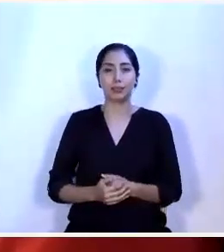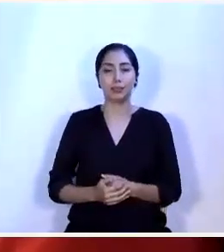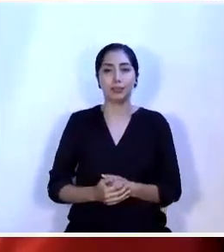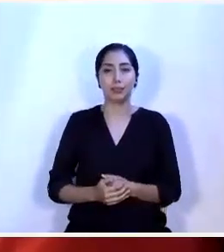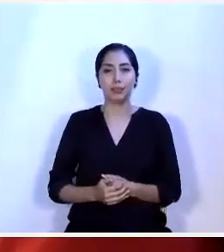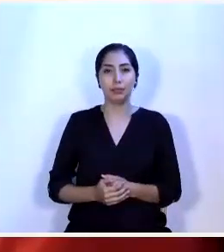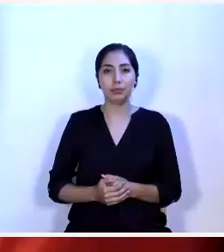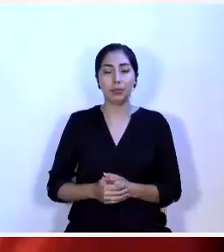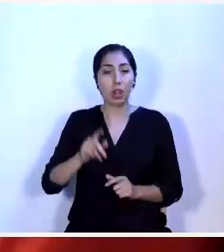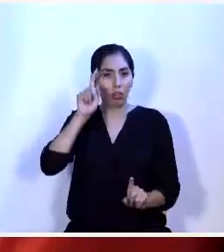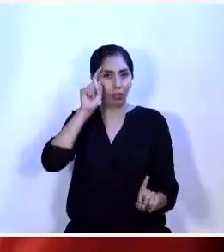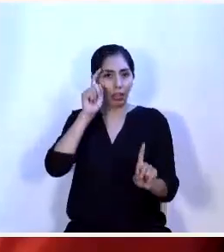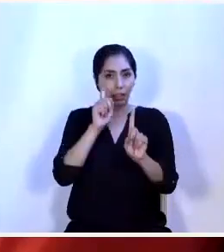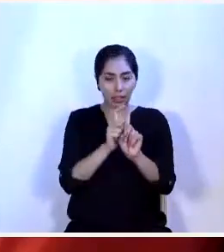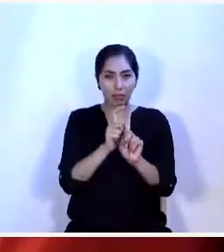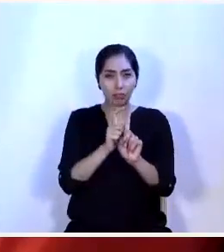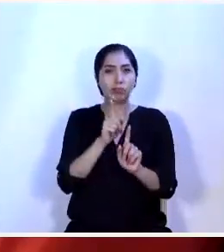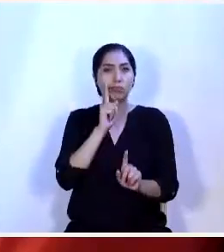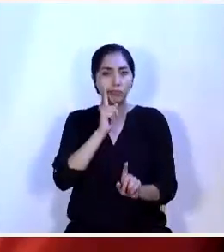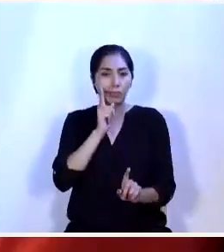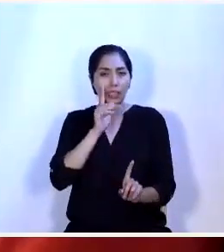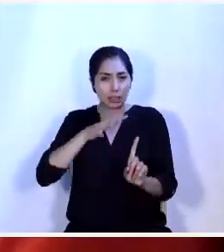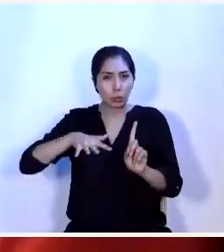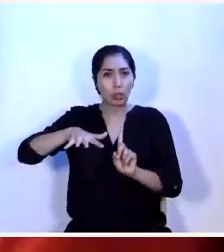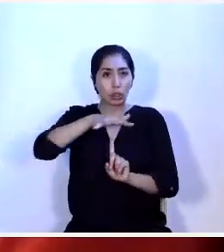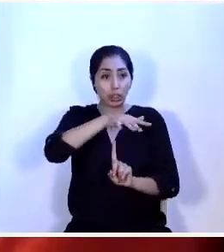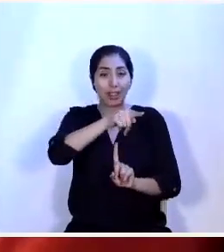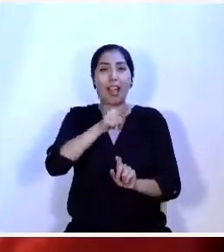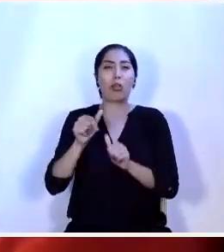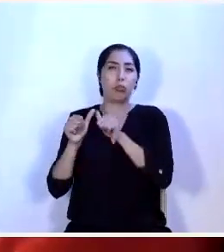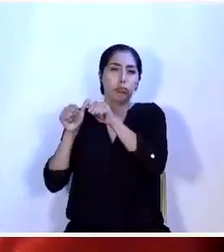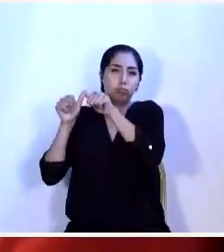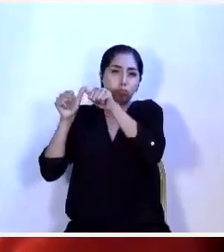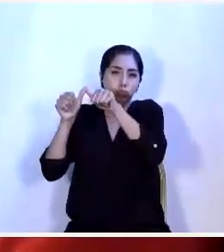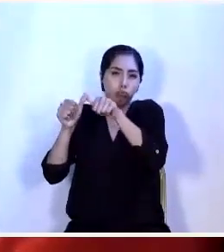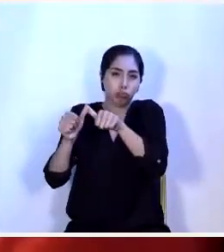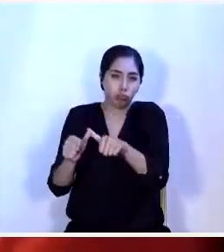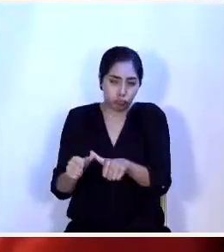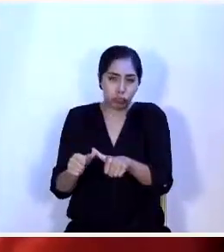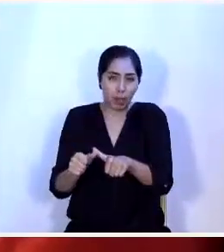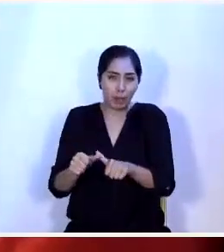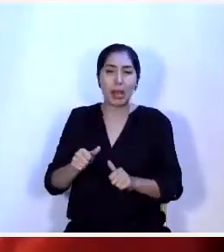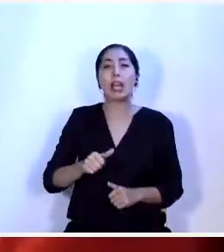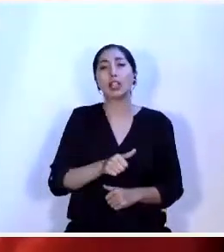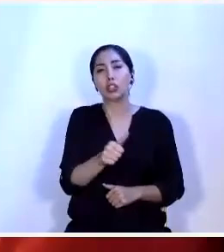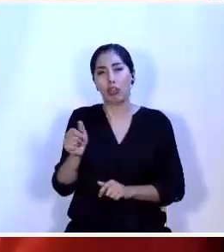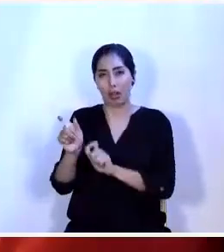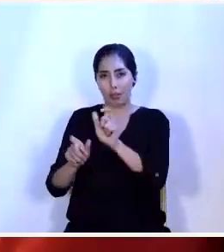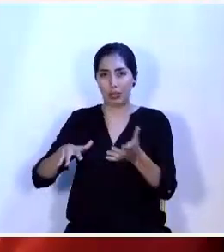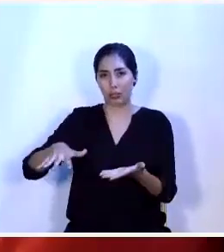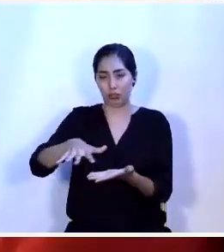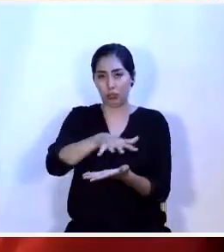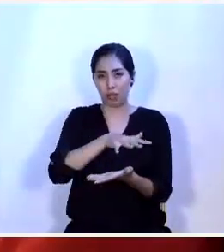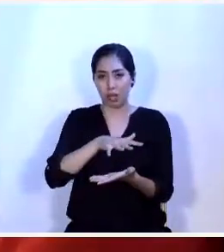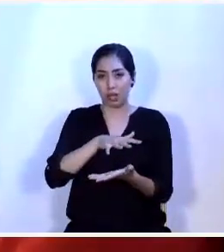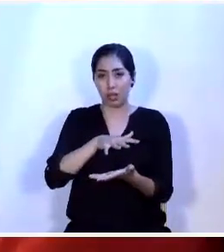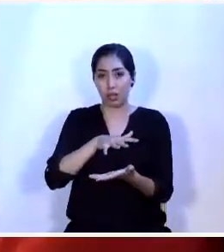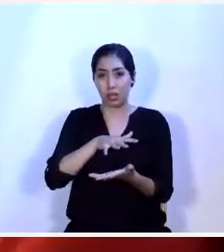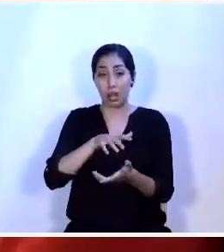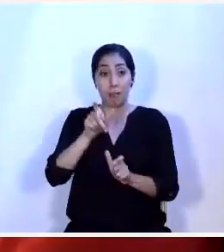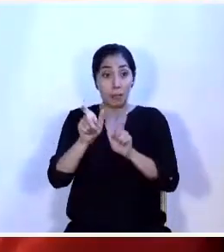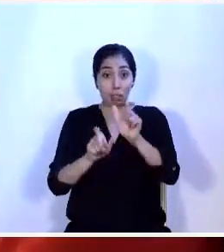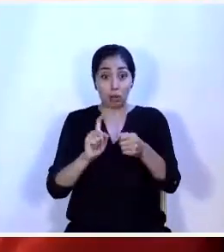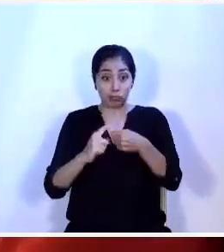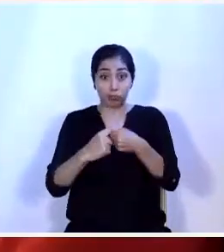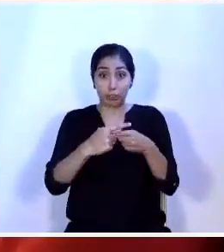objetivo es generar condiciones que sean sostenibles de estabilidad para todos y todas, los miembros de nuestra sociedad, y por